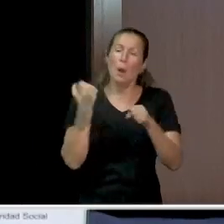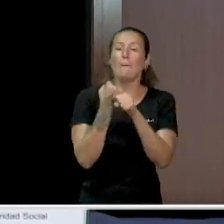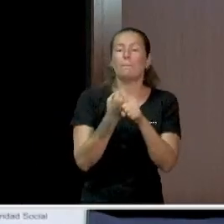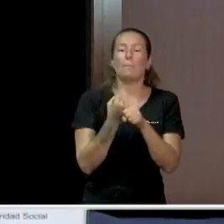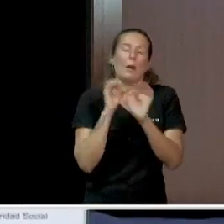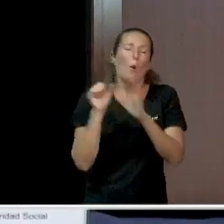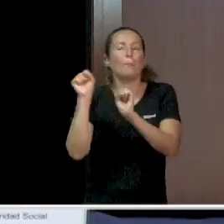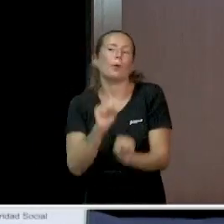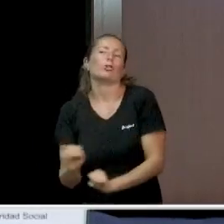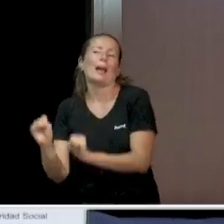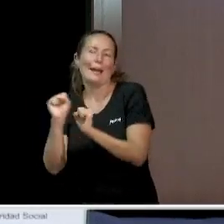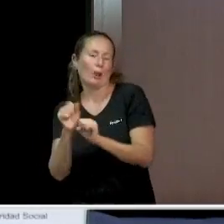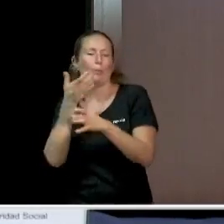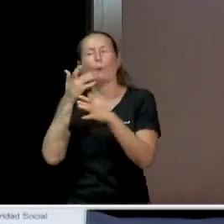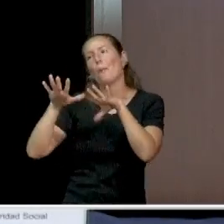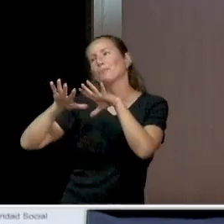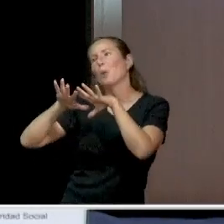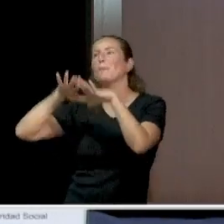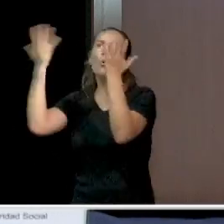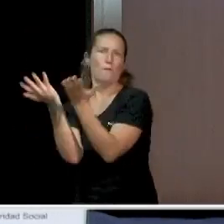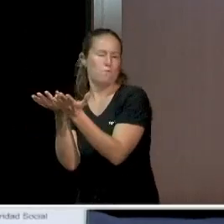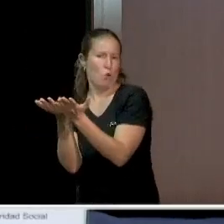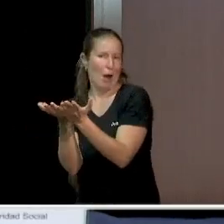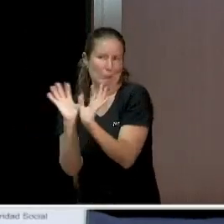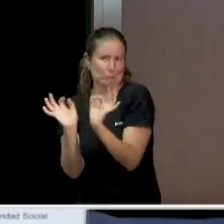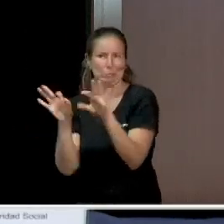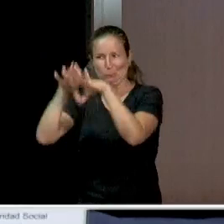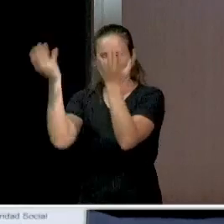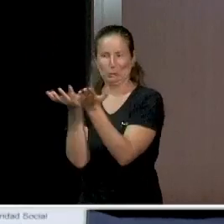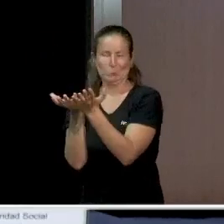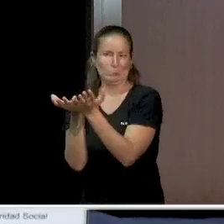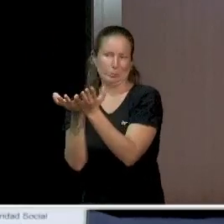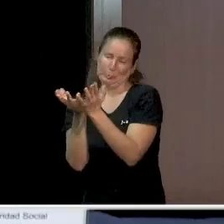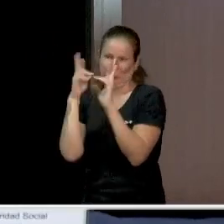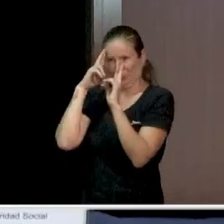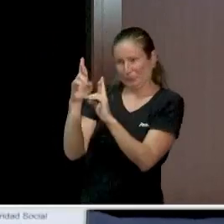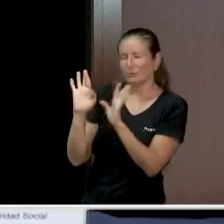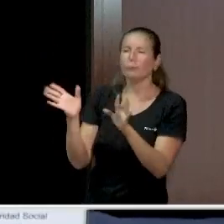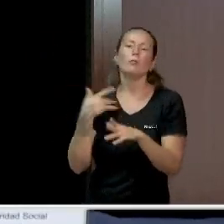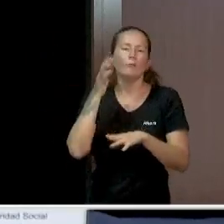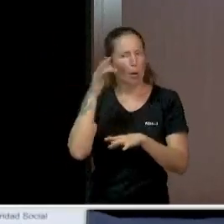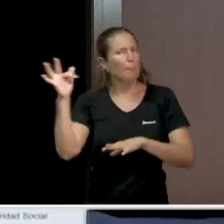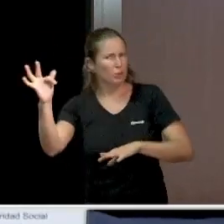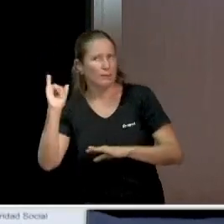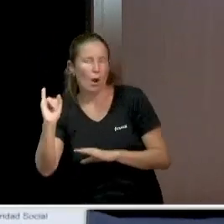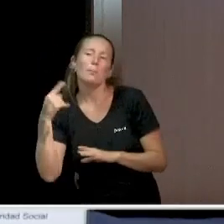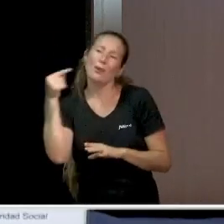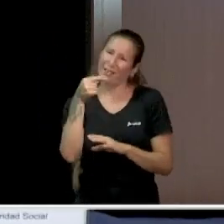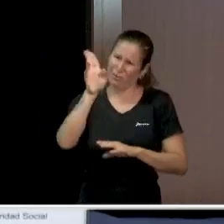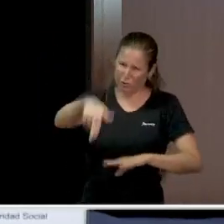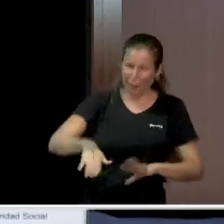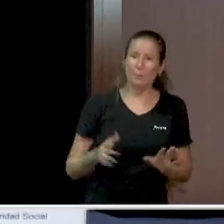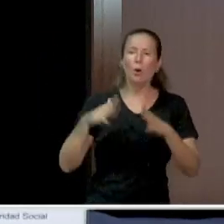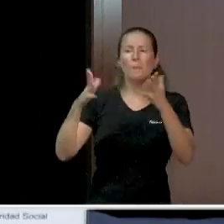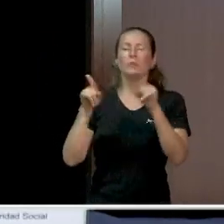empleo protegido, esas burbujas que al menos nos quedan como reductos con todo lo que tiene de bueno y con todo lo que tiene de negativo también,